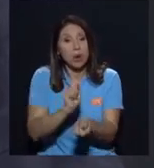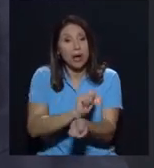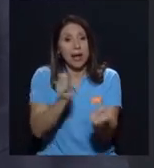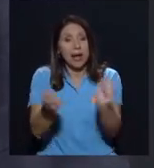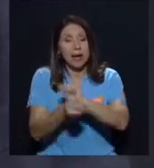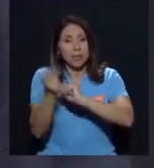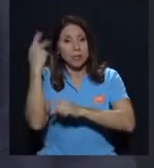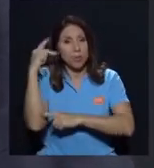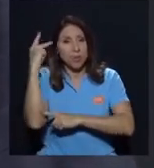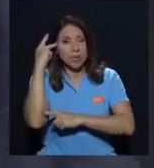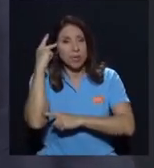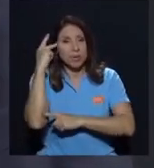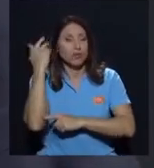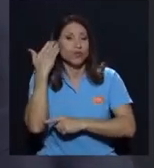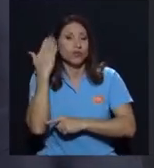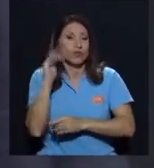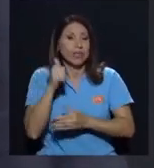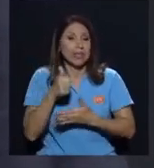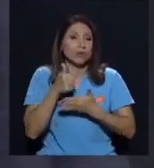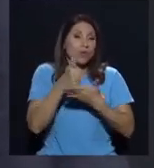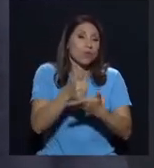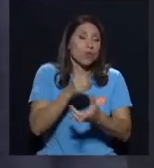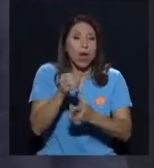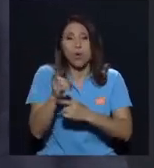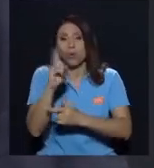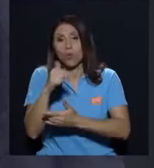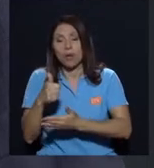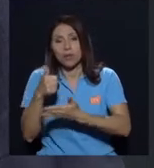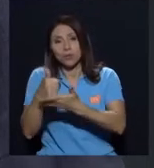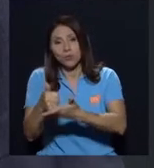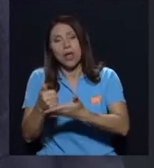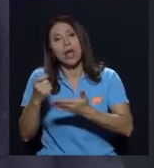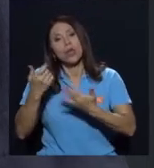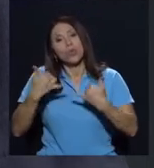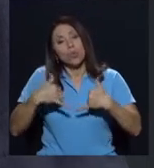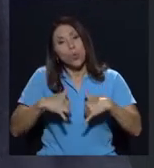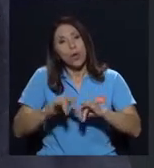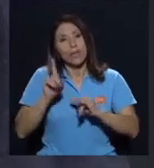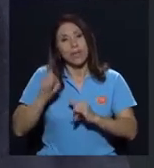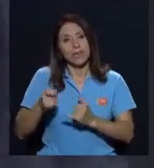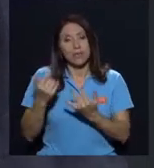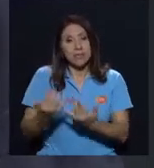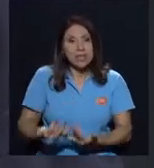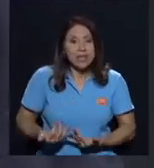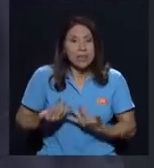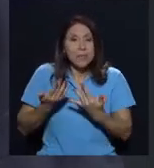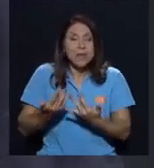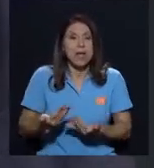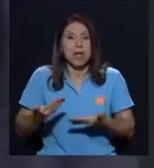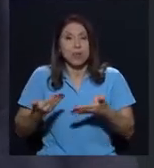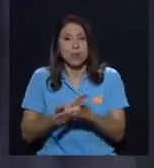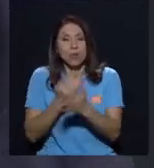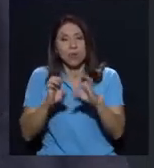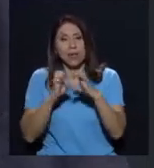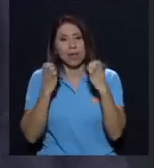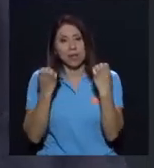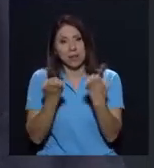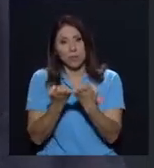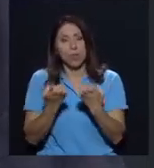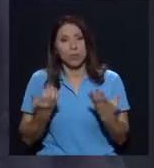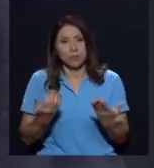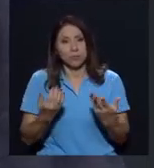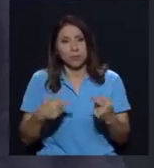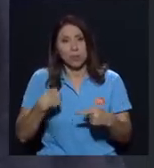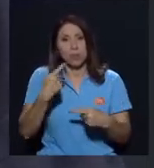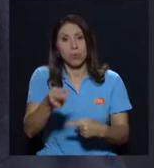eso ayuda o no a tendremos que esperar todavía al nuevo equipo en el